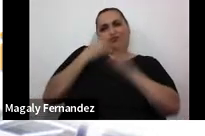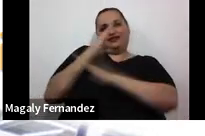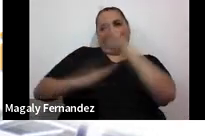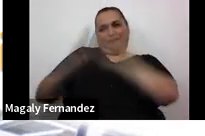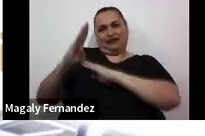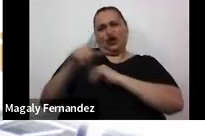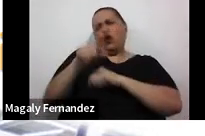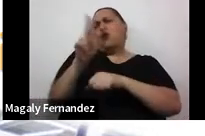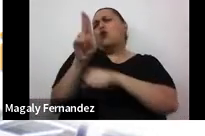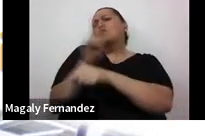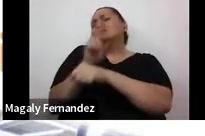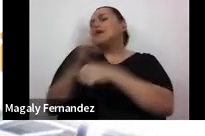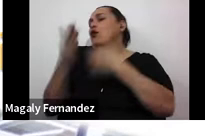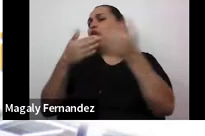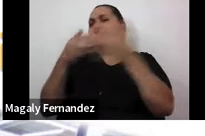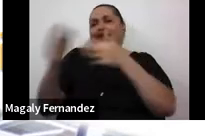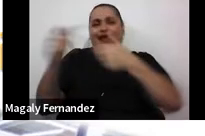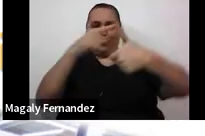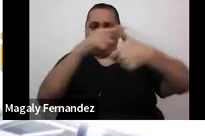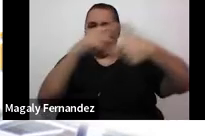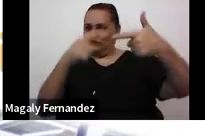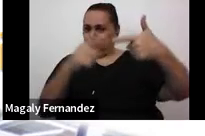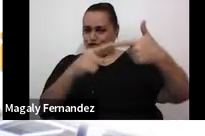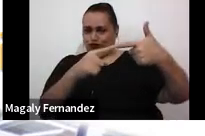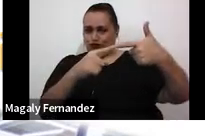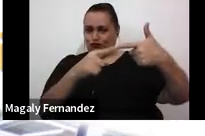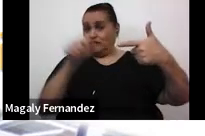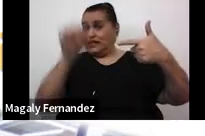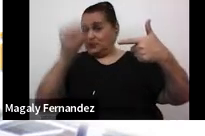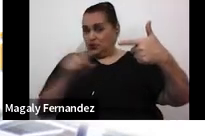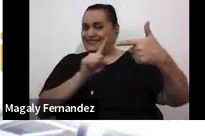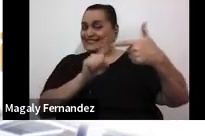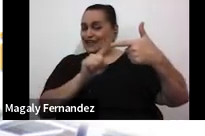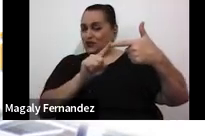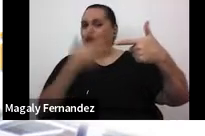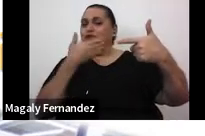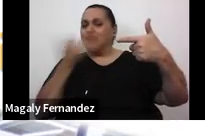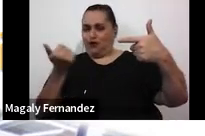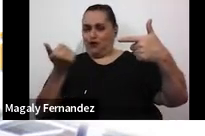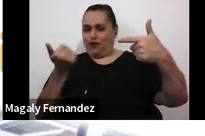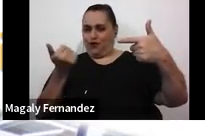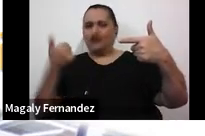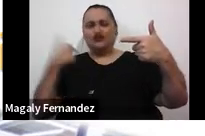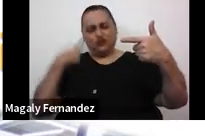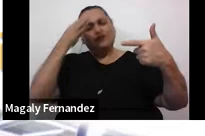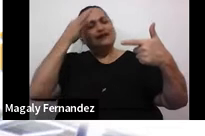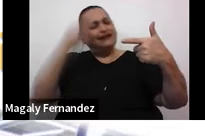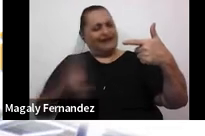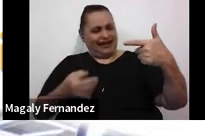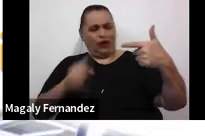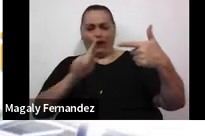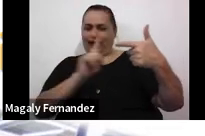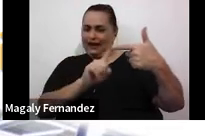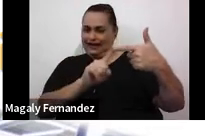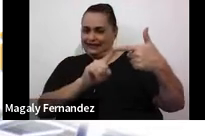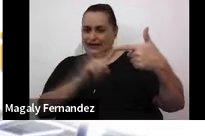a usar cualquiera de estos dos términos Y si pueden el segundo mejor es que estoy convencida de que este está